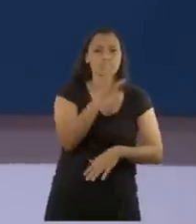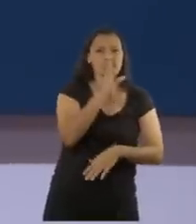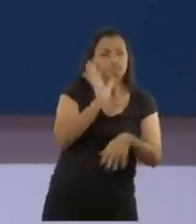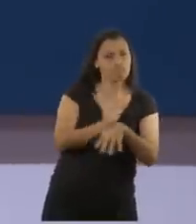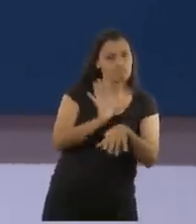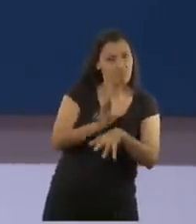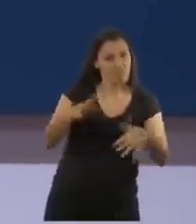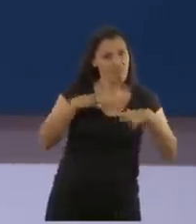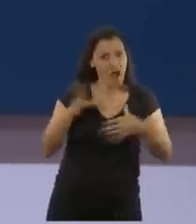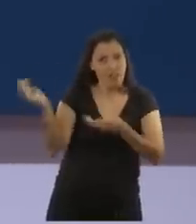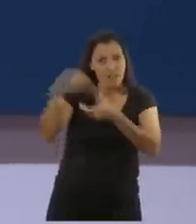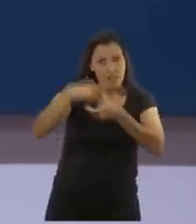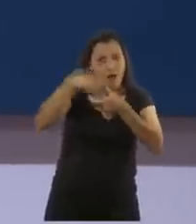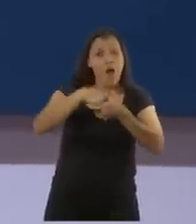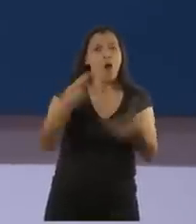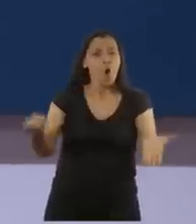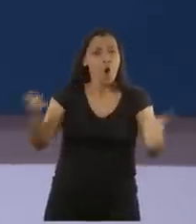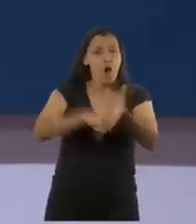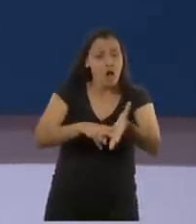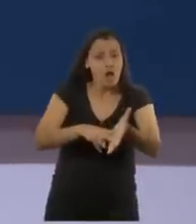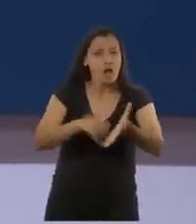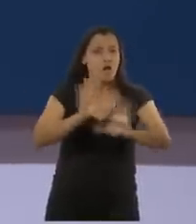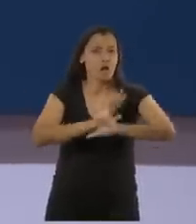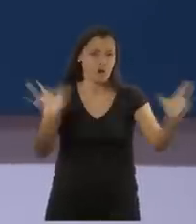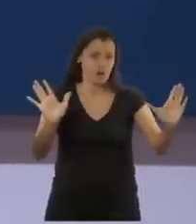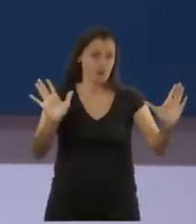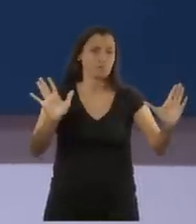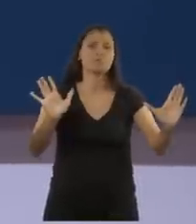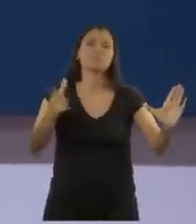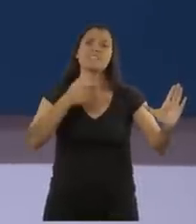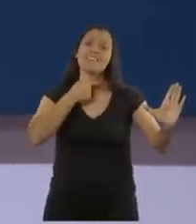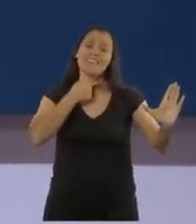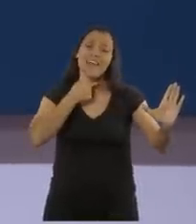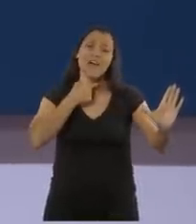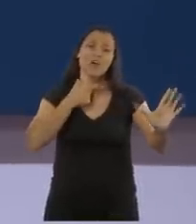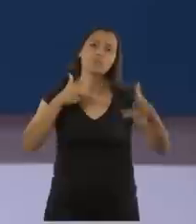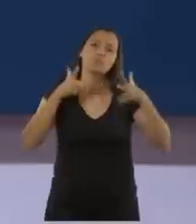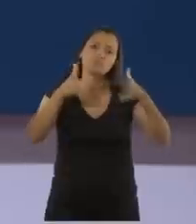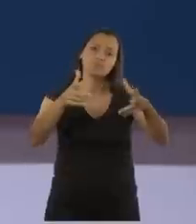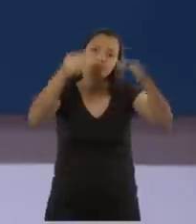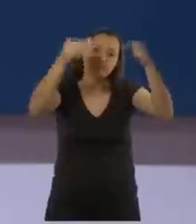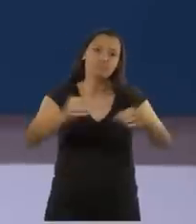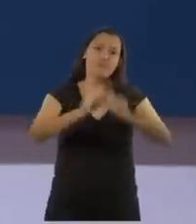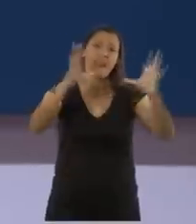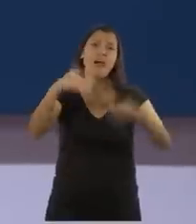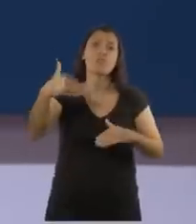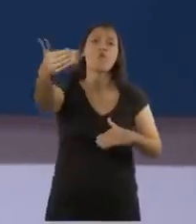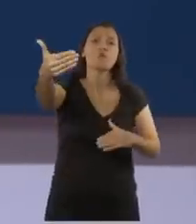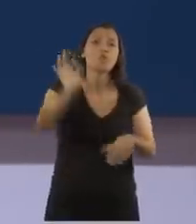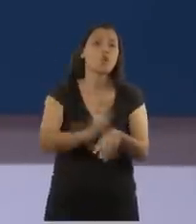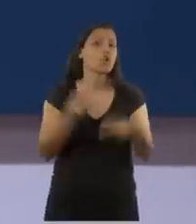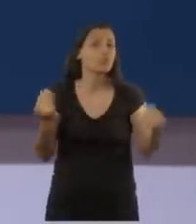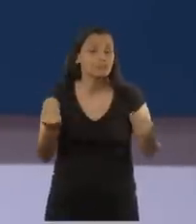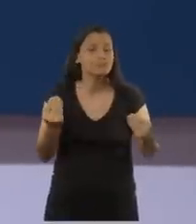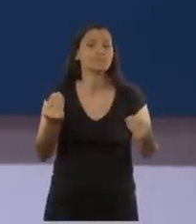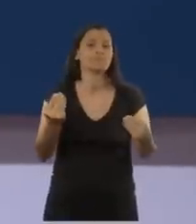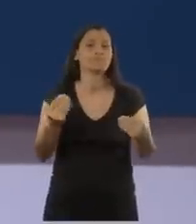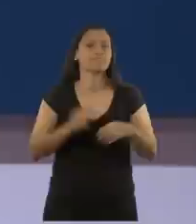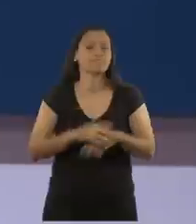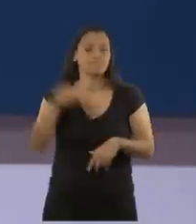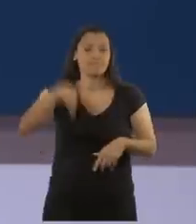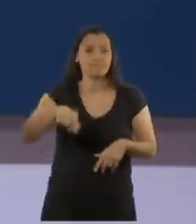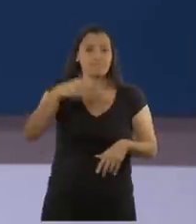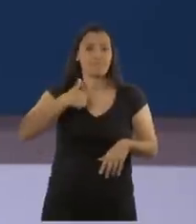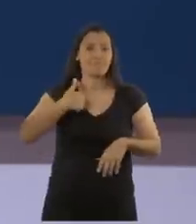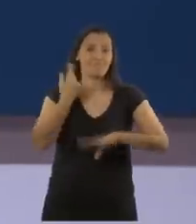para que esto no vuelva a suceder y grave quisiera dejar sentado para el futuro que el hecho de ser país